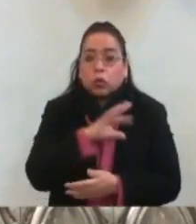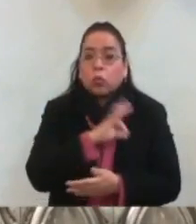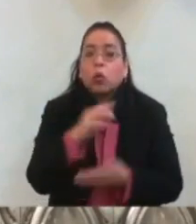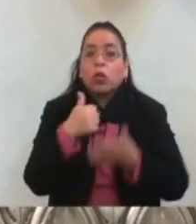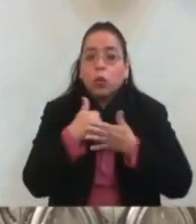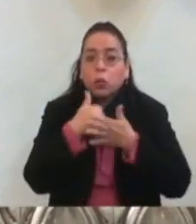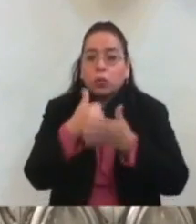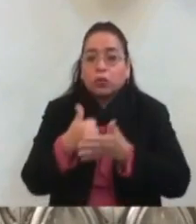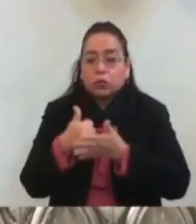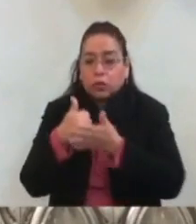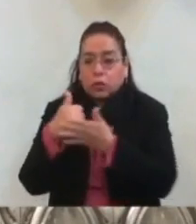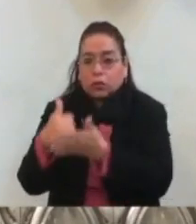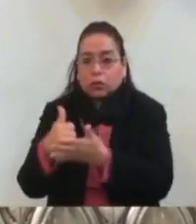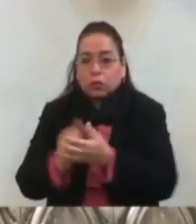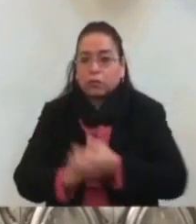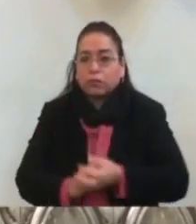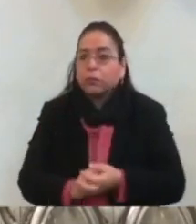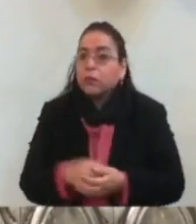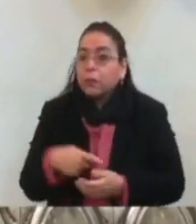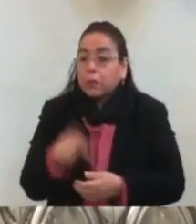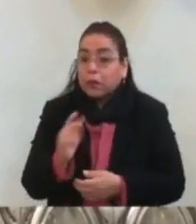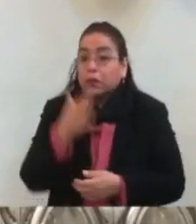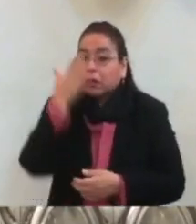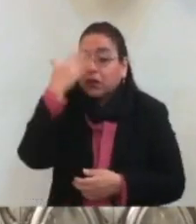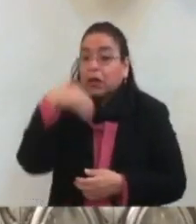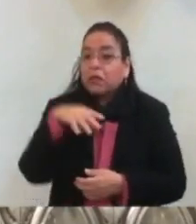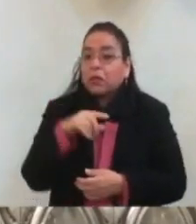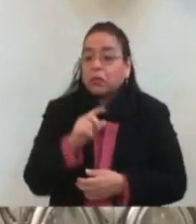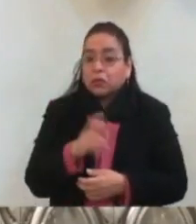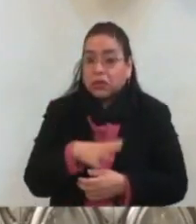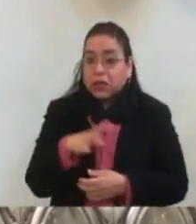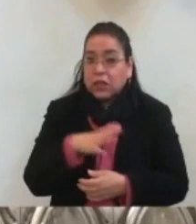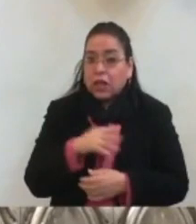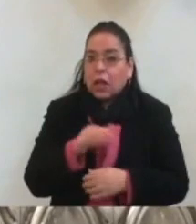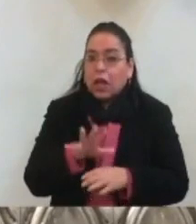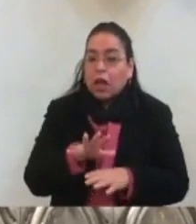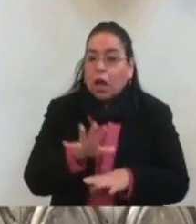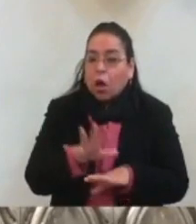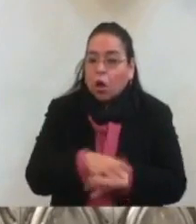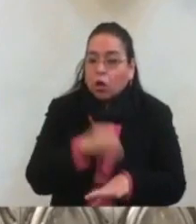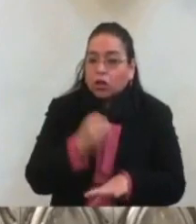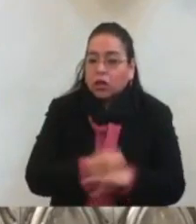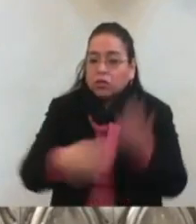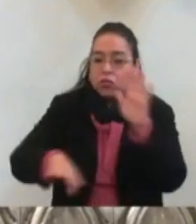esta pandemia crece no habrá soluciones